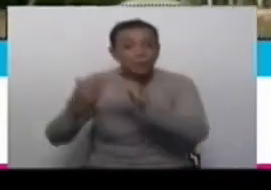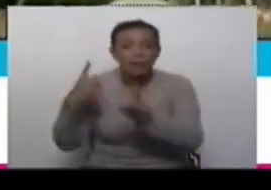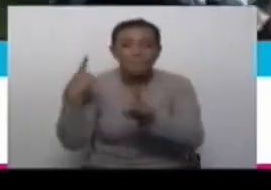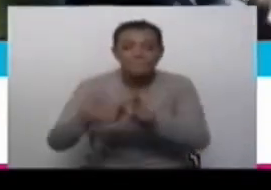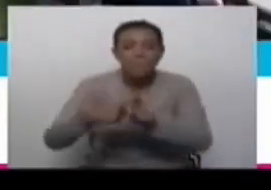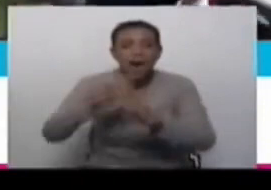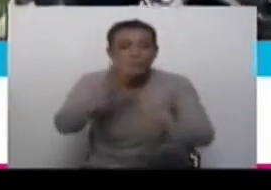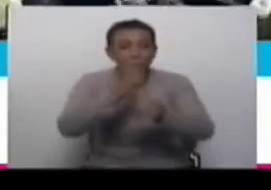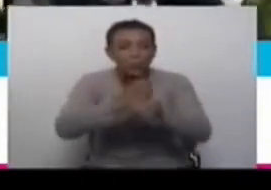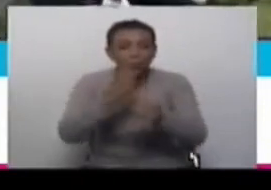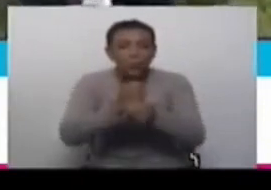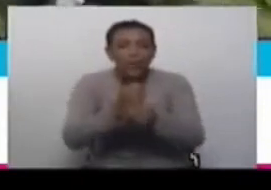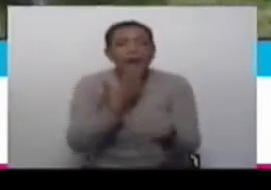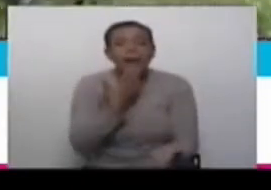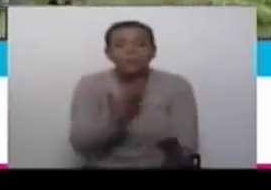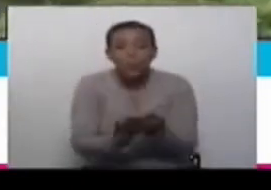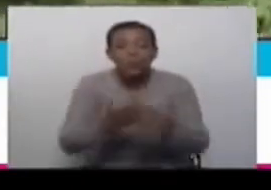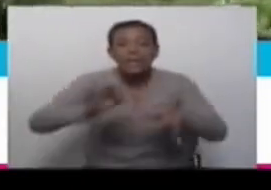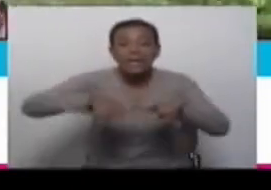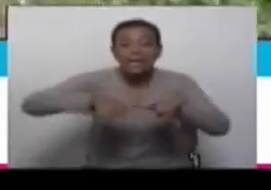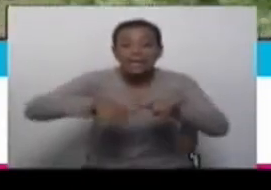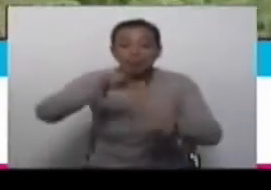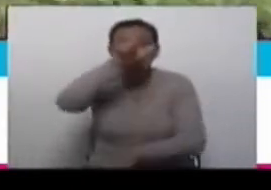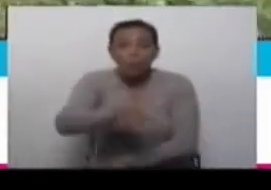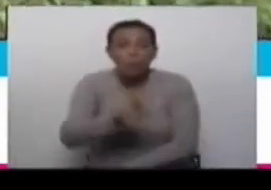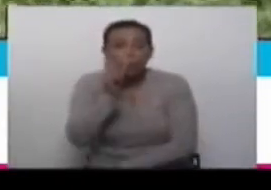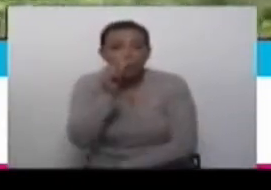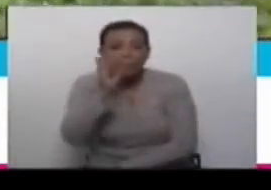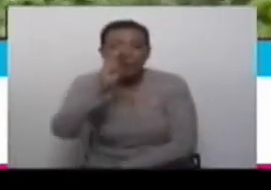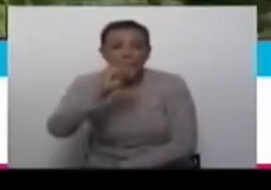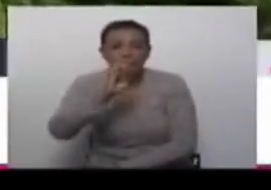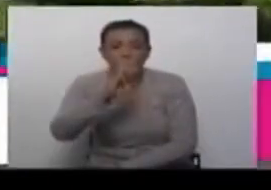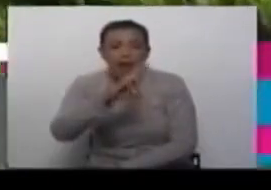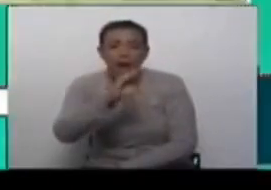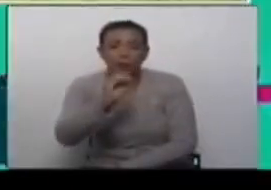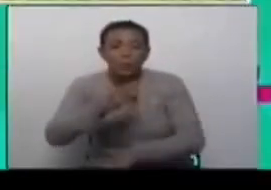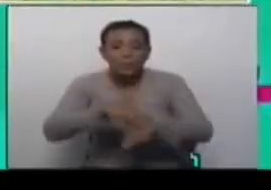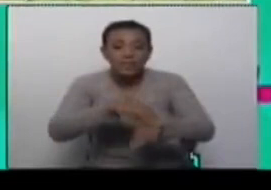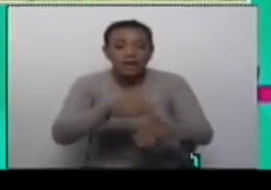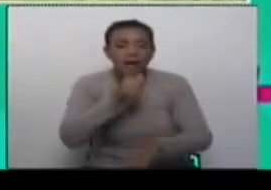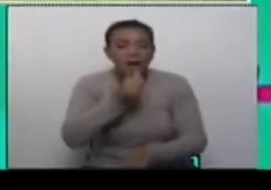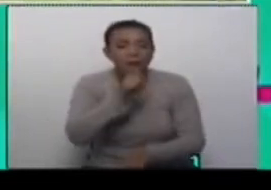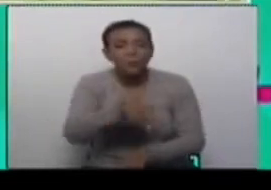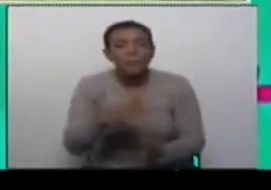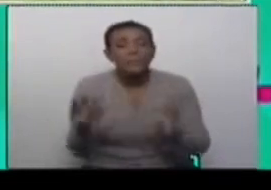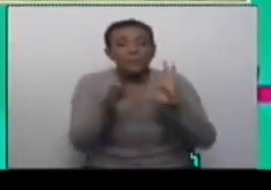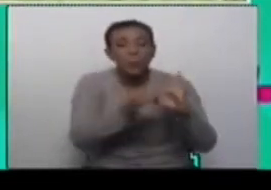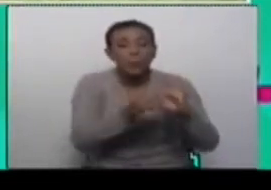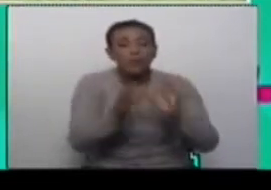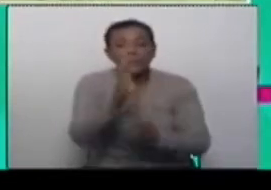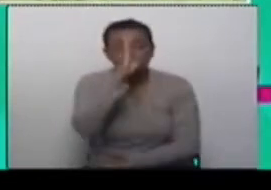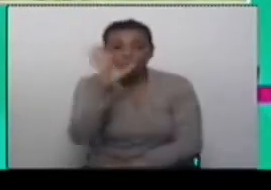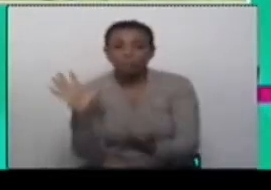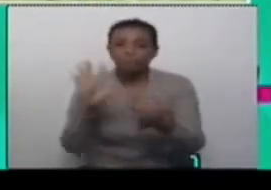y así agradecerle de verdad al ingeniero de agua Marcos Torres, conjuntamente con el equipo de Hidroandes y la vinculación con el estado